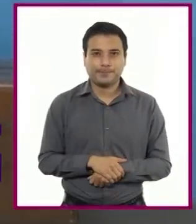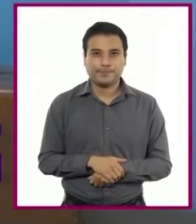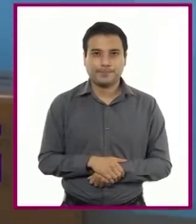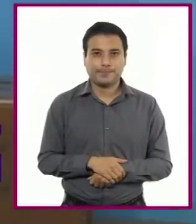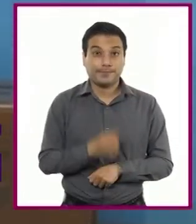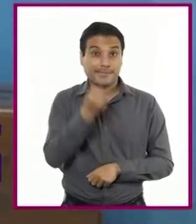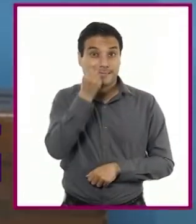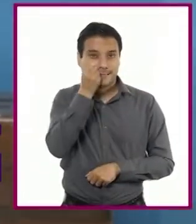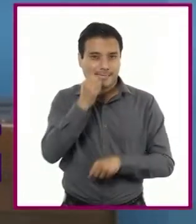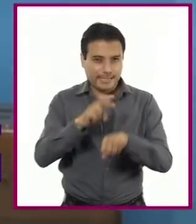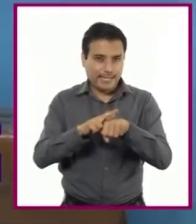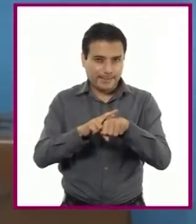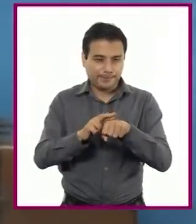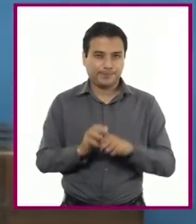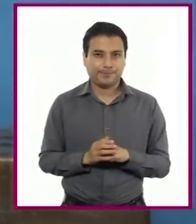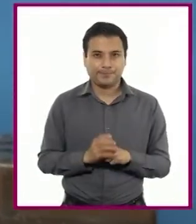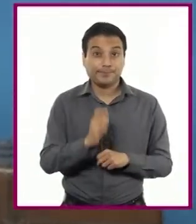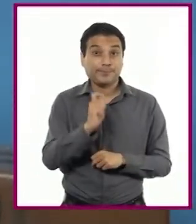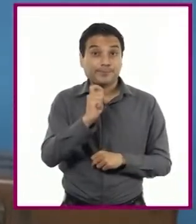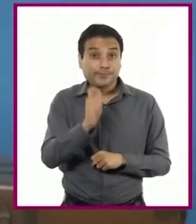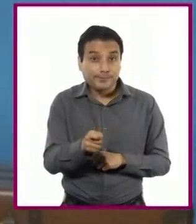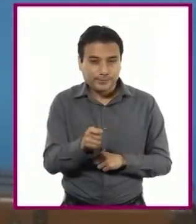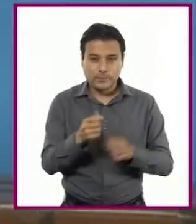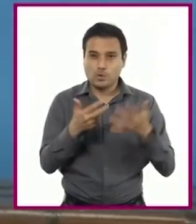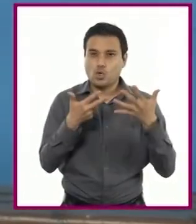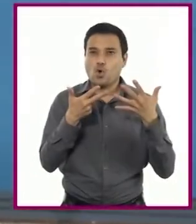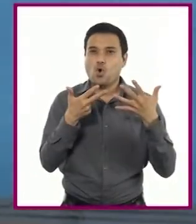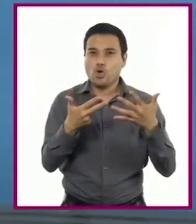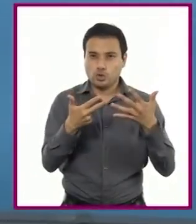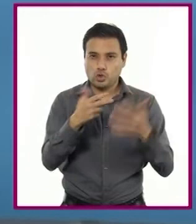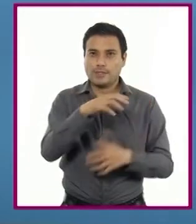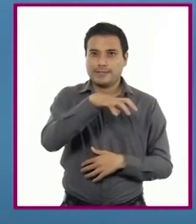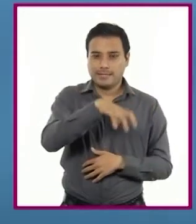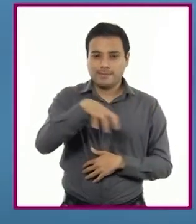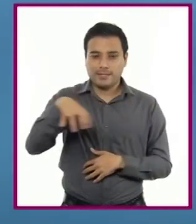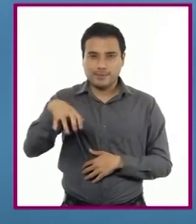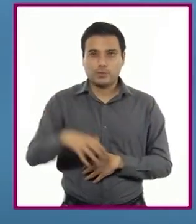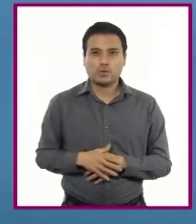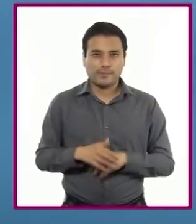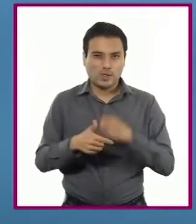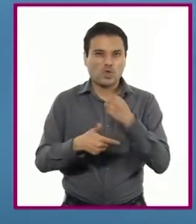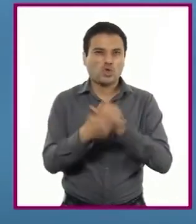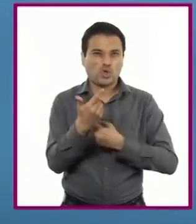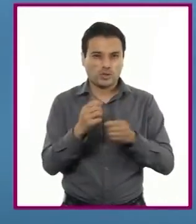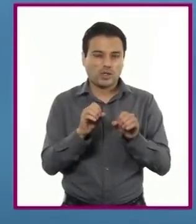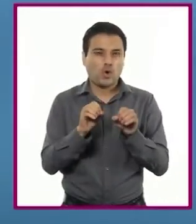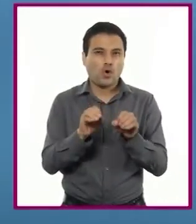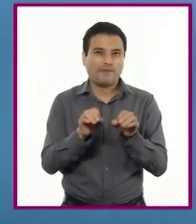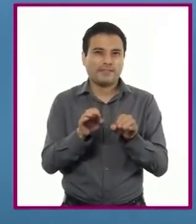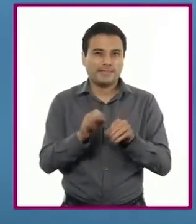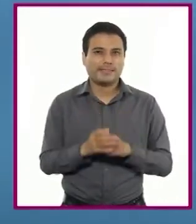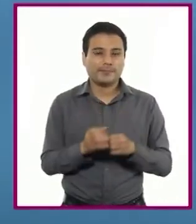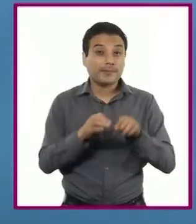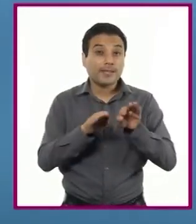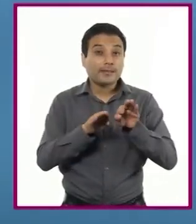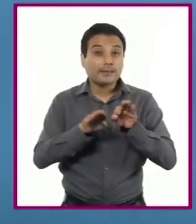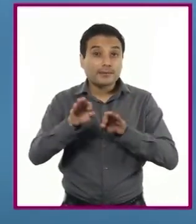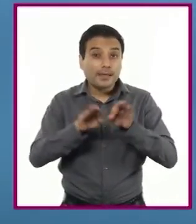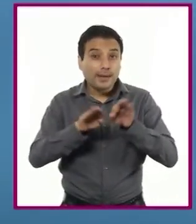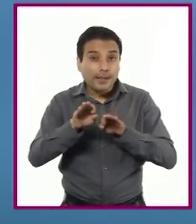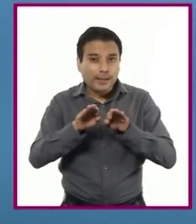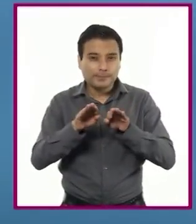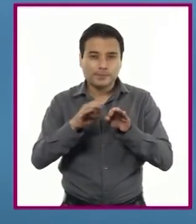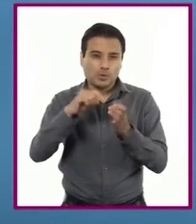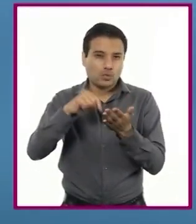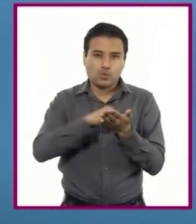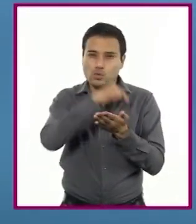La Secretaría cuenta con 8 departamentos y 12 oficinas que trabajan en distintas